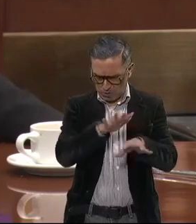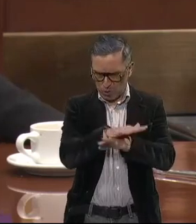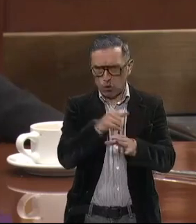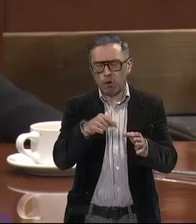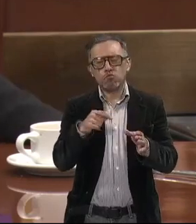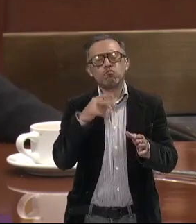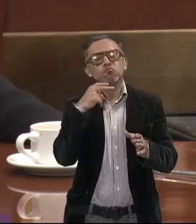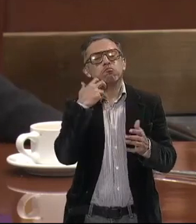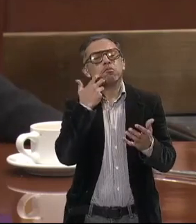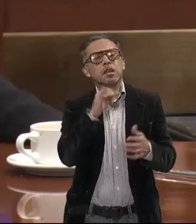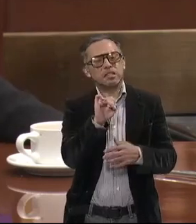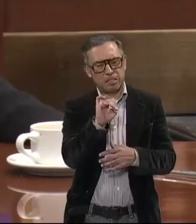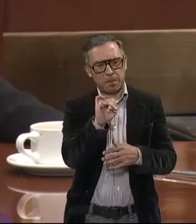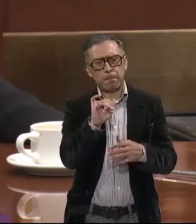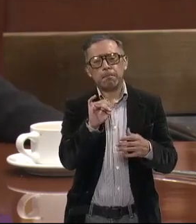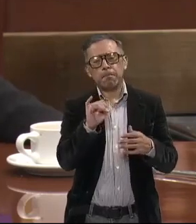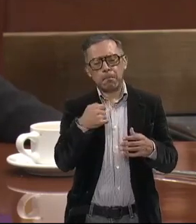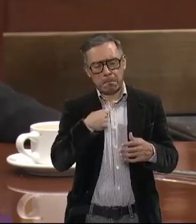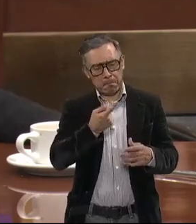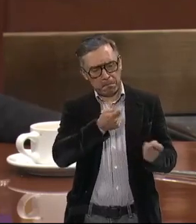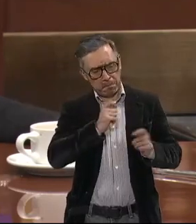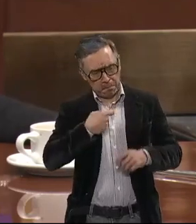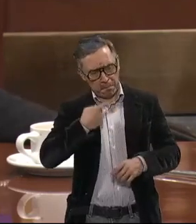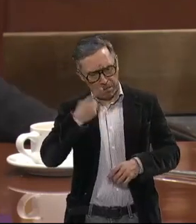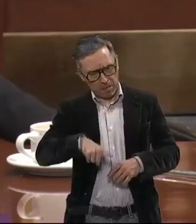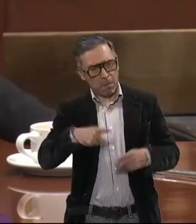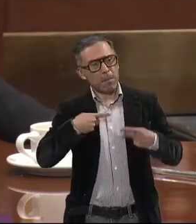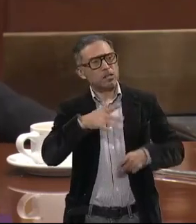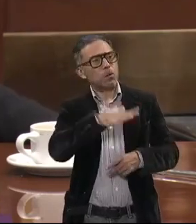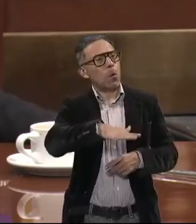y por aceptación popular. Y